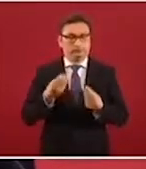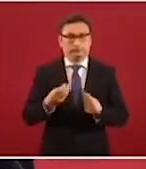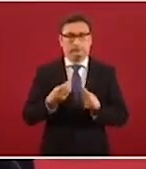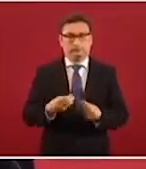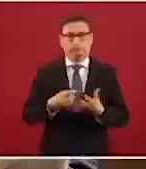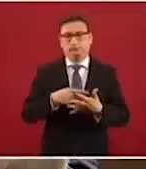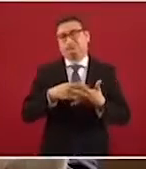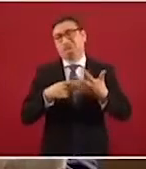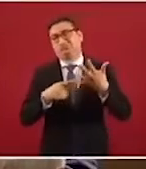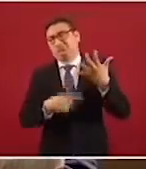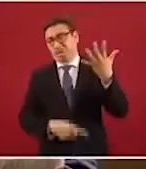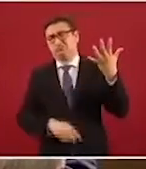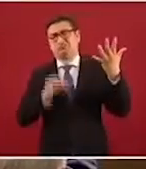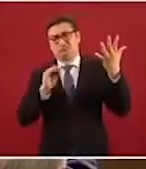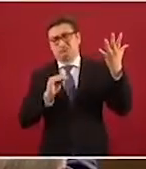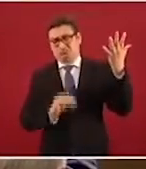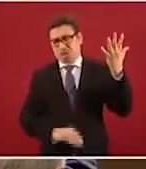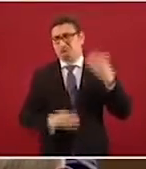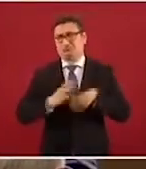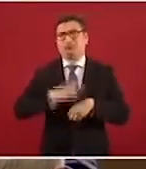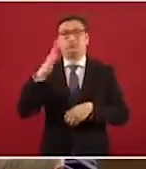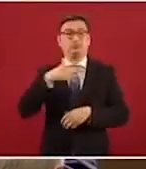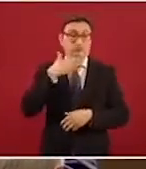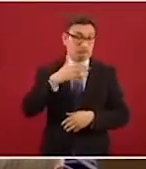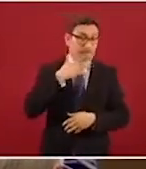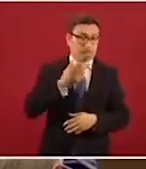agreguen otras variables. No hay corrupción.